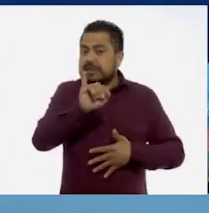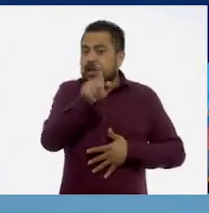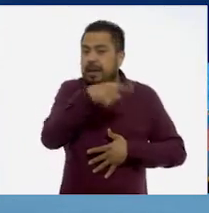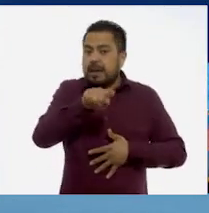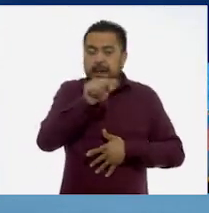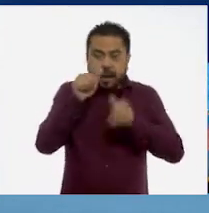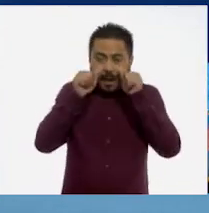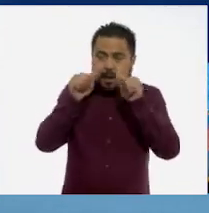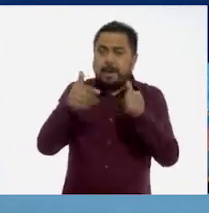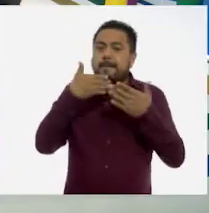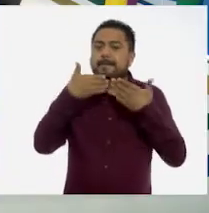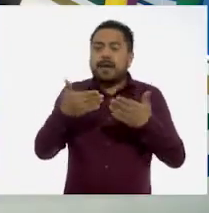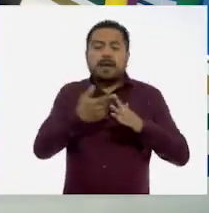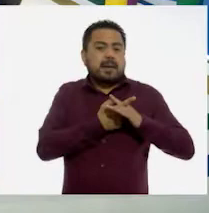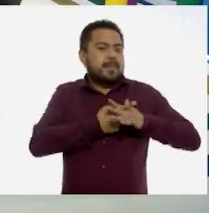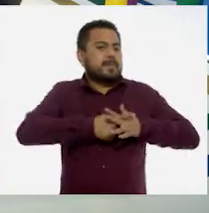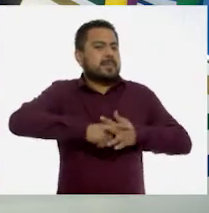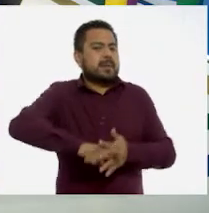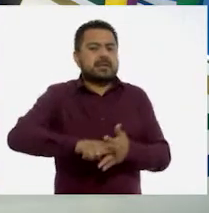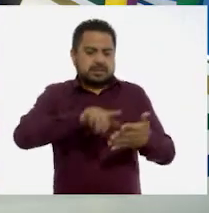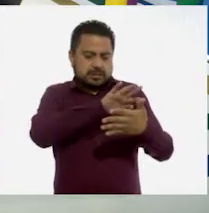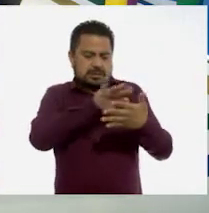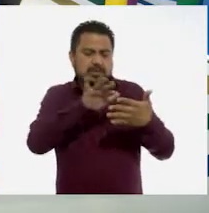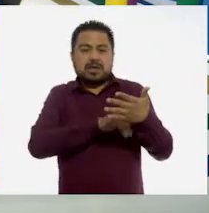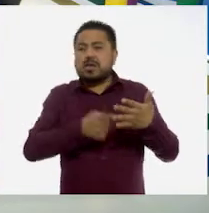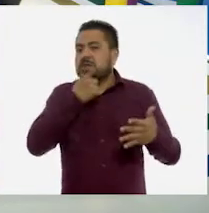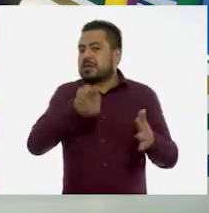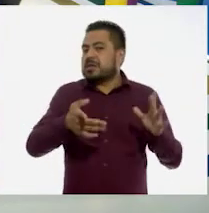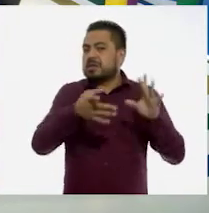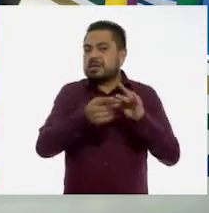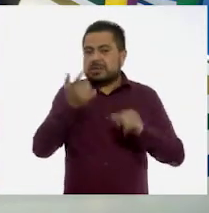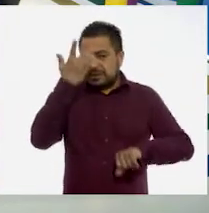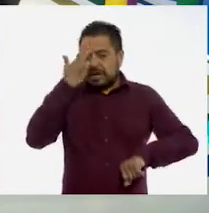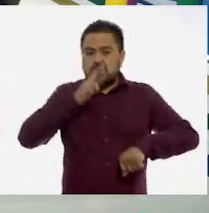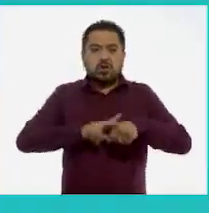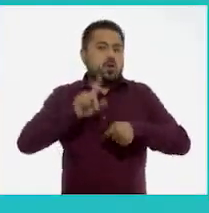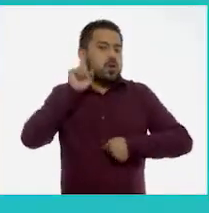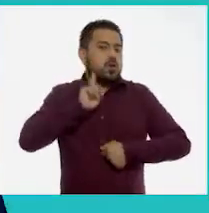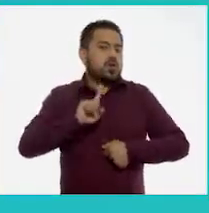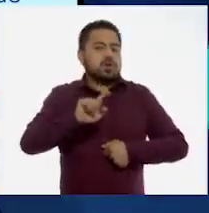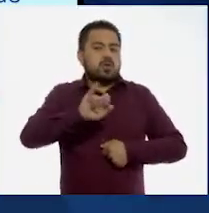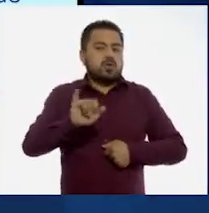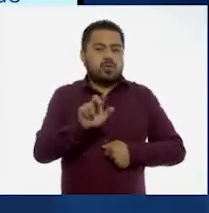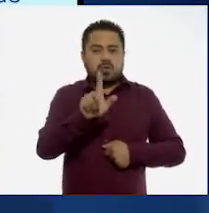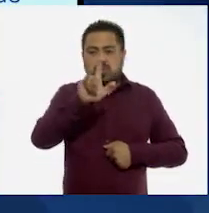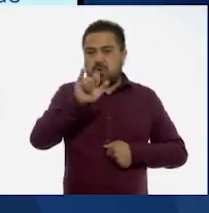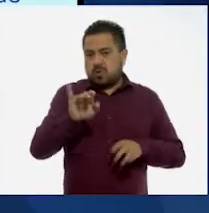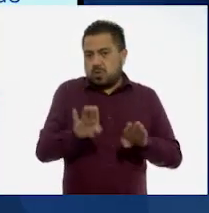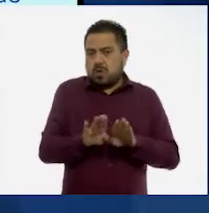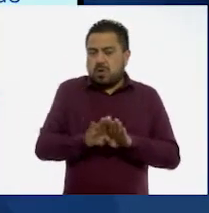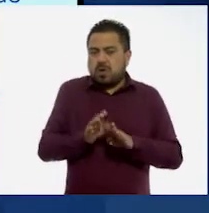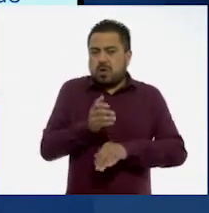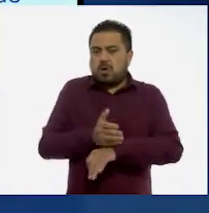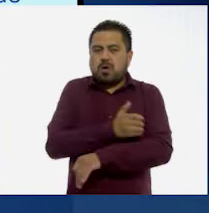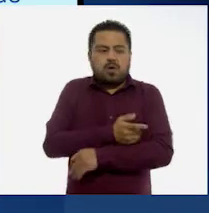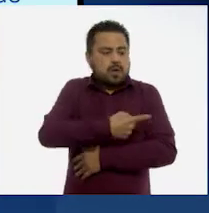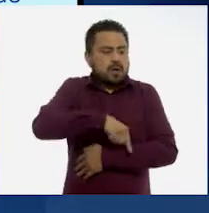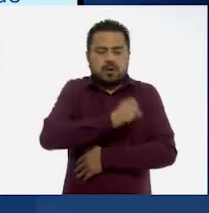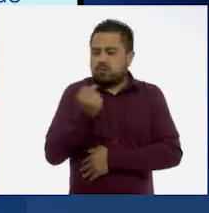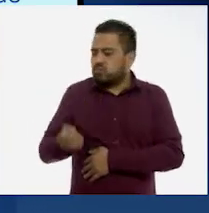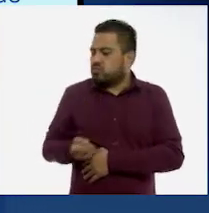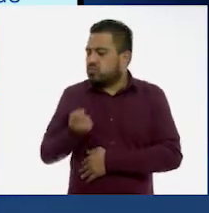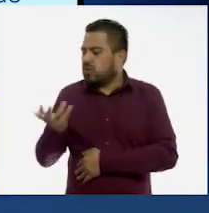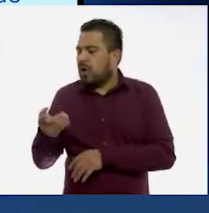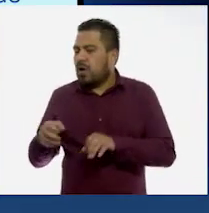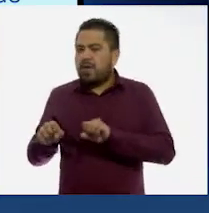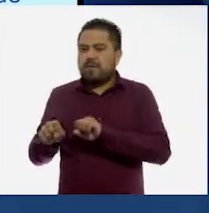bien atención, al principio del texto dice la señorita Julia, cómo la llamaban sus compañeros de